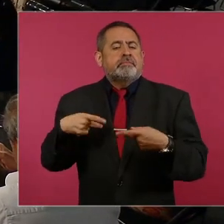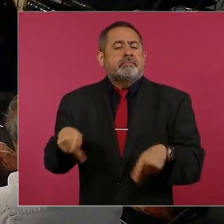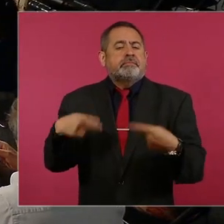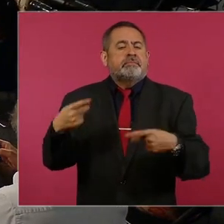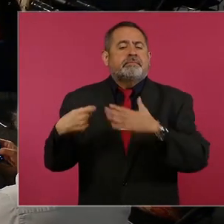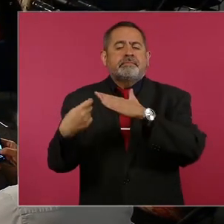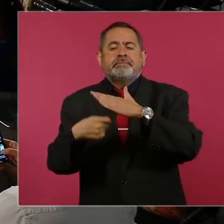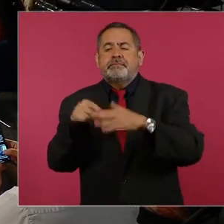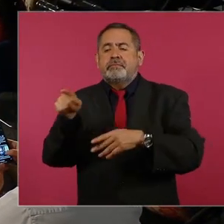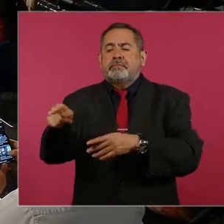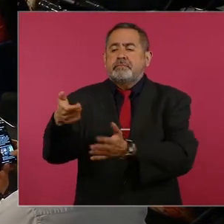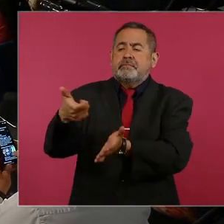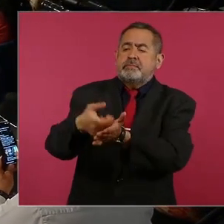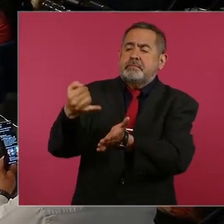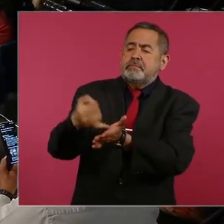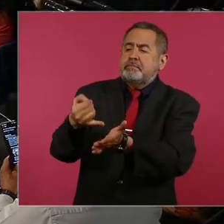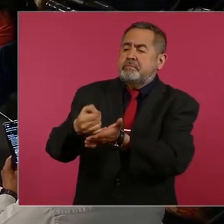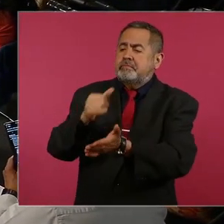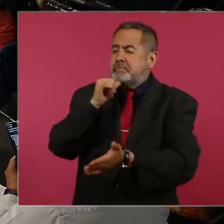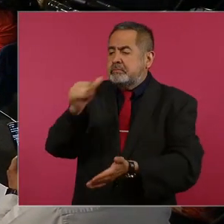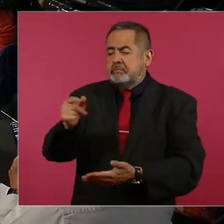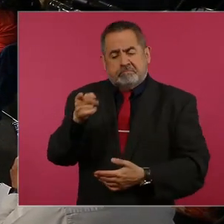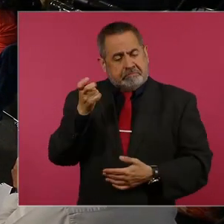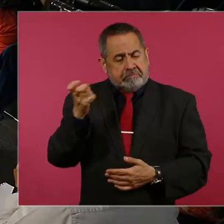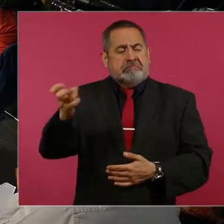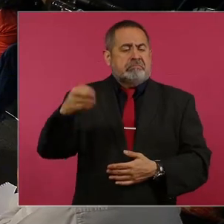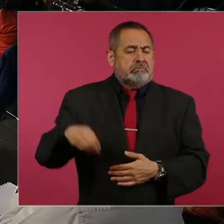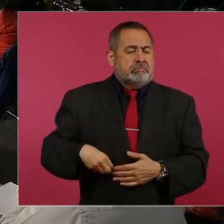los de la economía informal, no pagan impuestos,